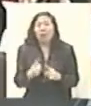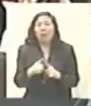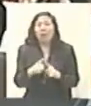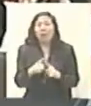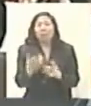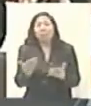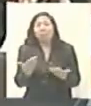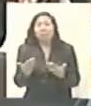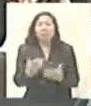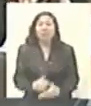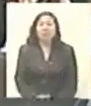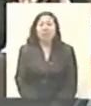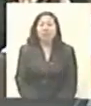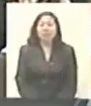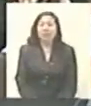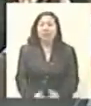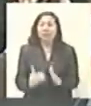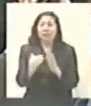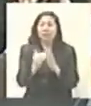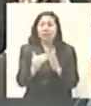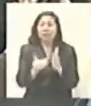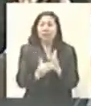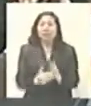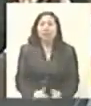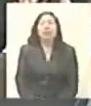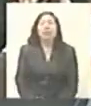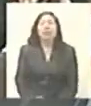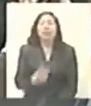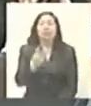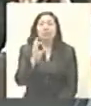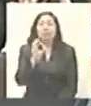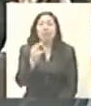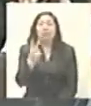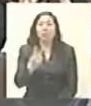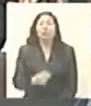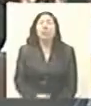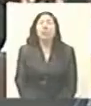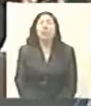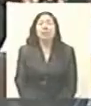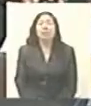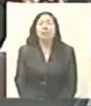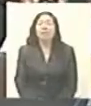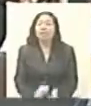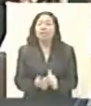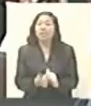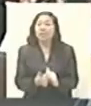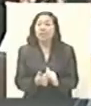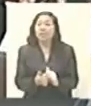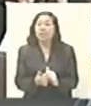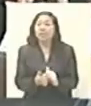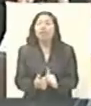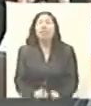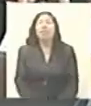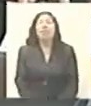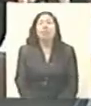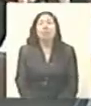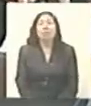que planteo que en el artículo 2.2 se modifique de la siguiente manera.